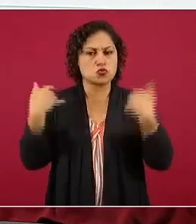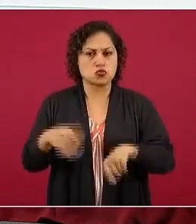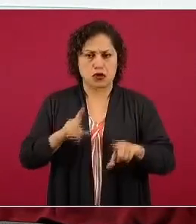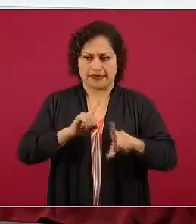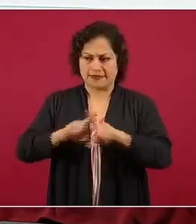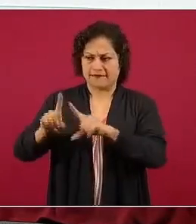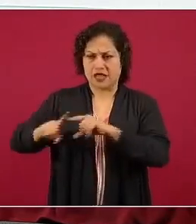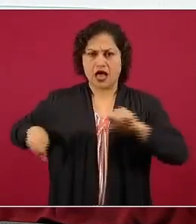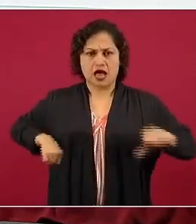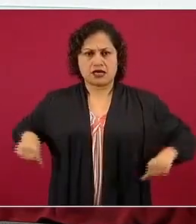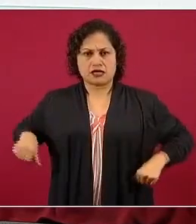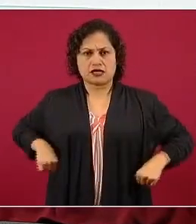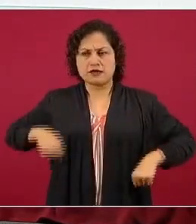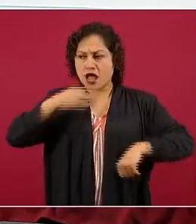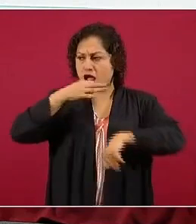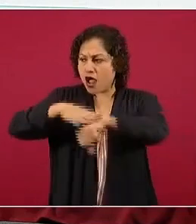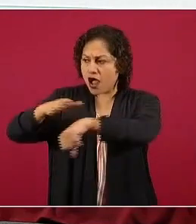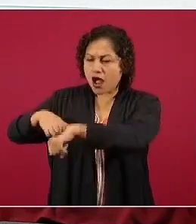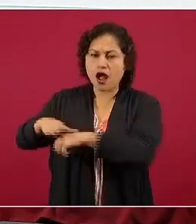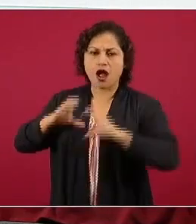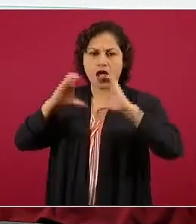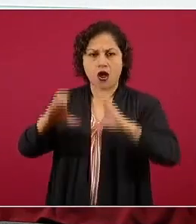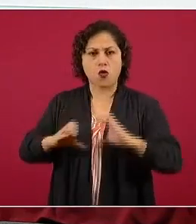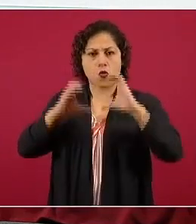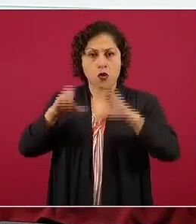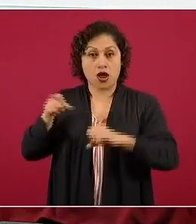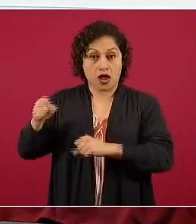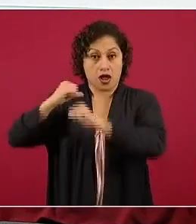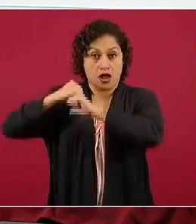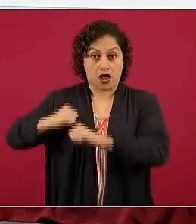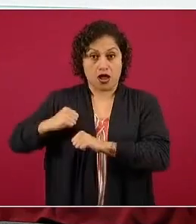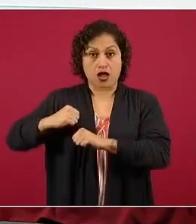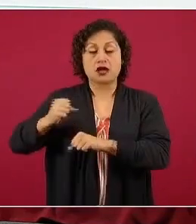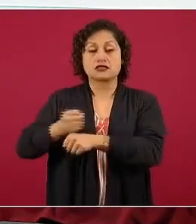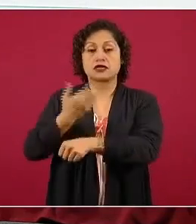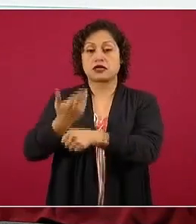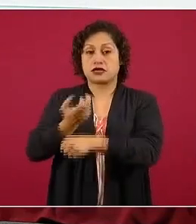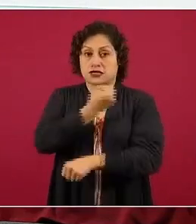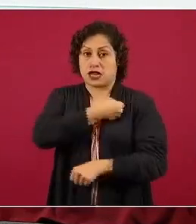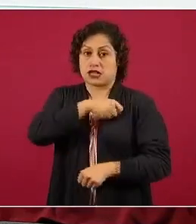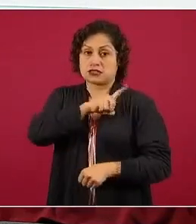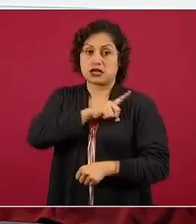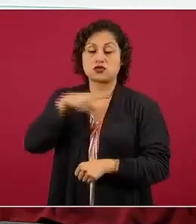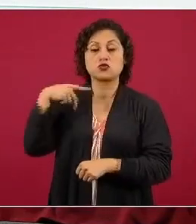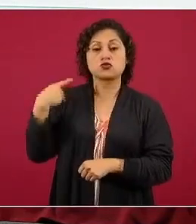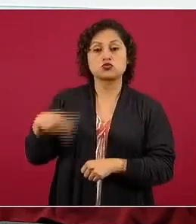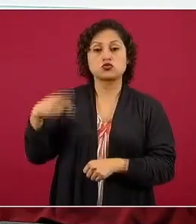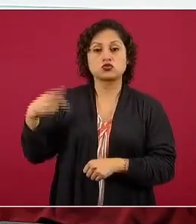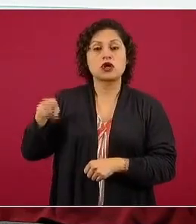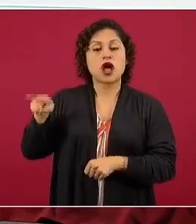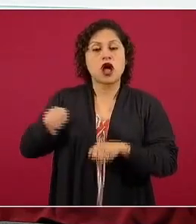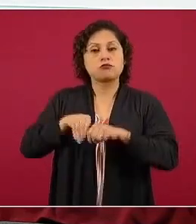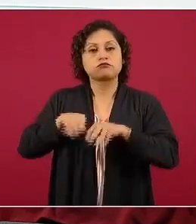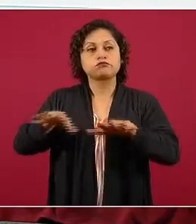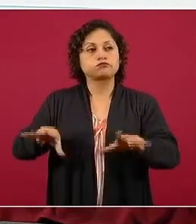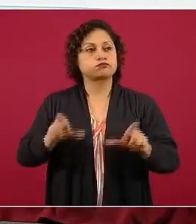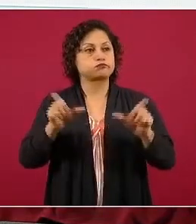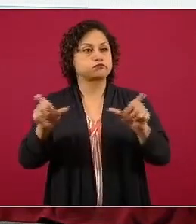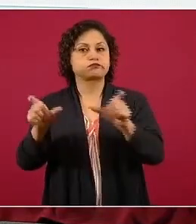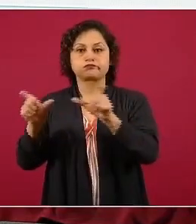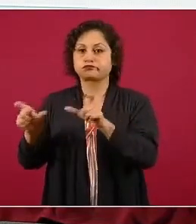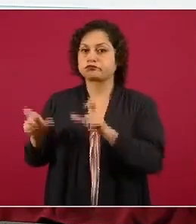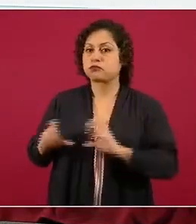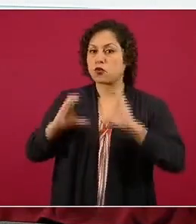acciones muy importantes. La Secretaría de Salud tenía un despliegue territorial muy importante en cada una de